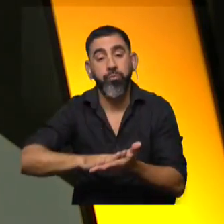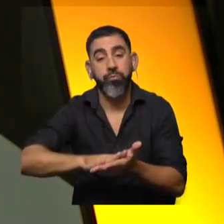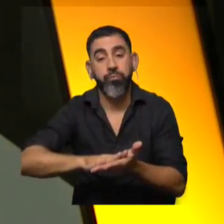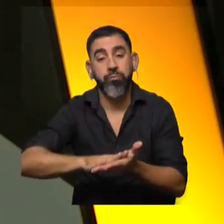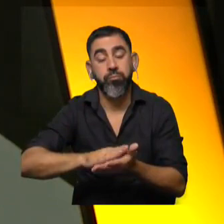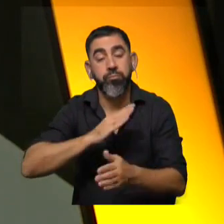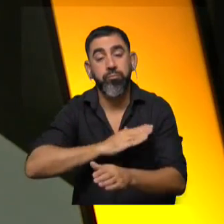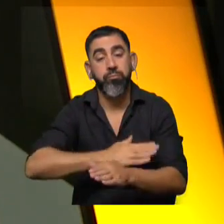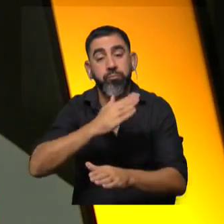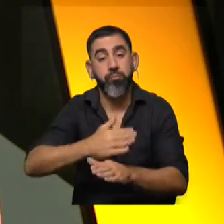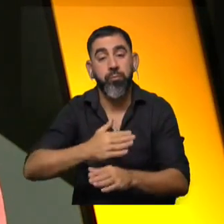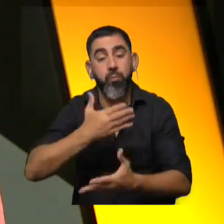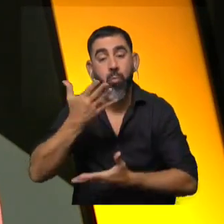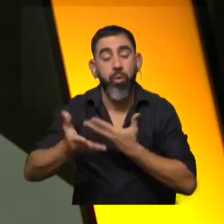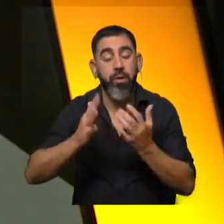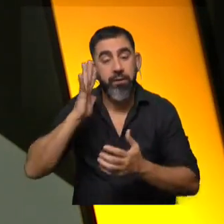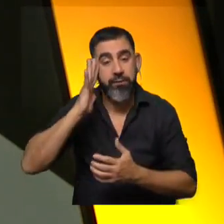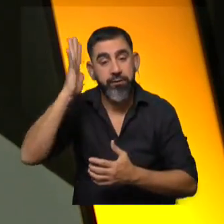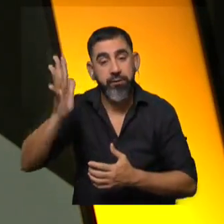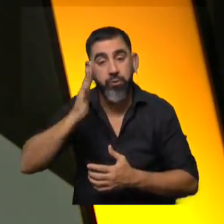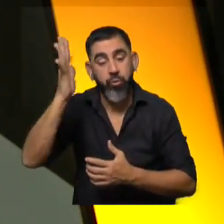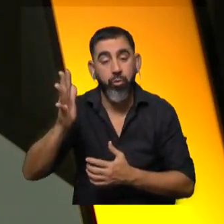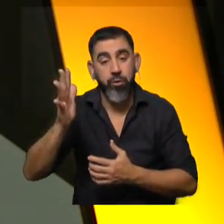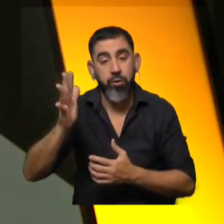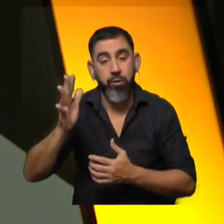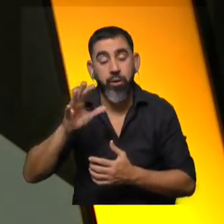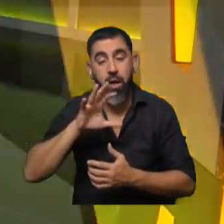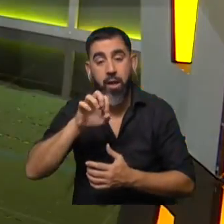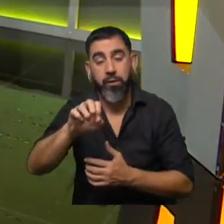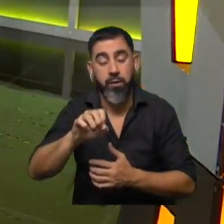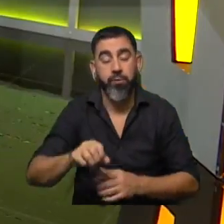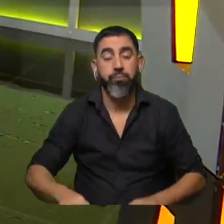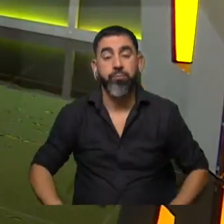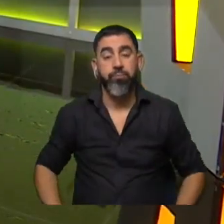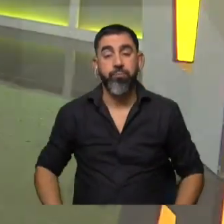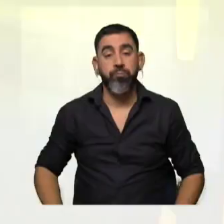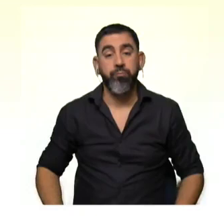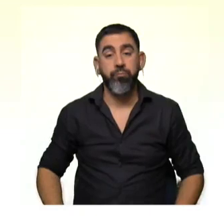el impacto en el malestar psicológico de estos ataques. Dale.